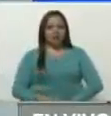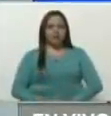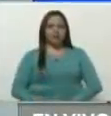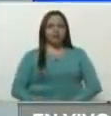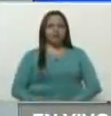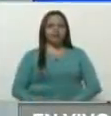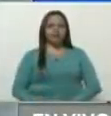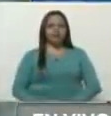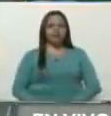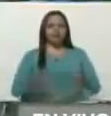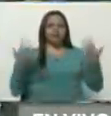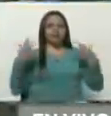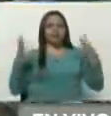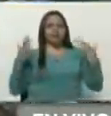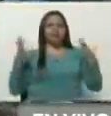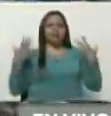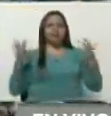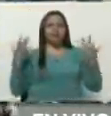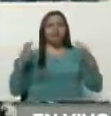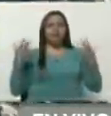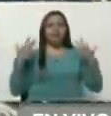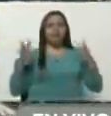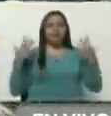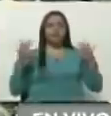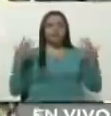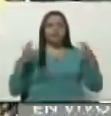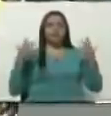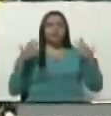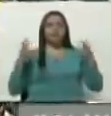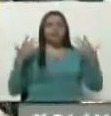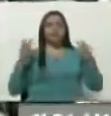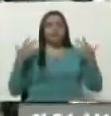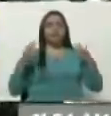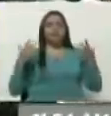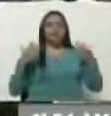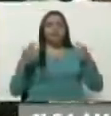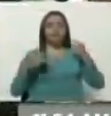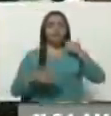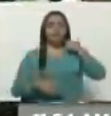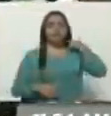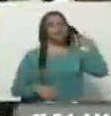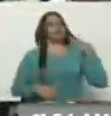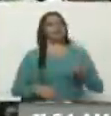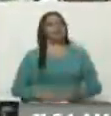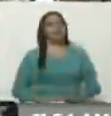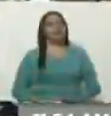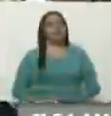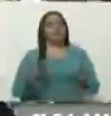Ah,